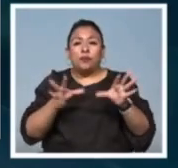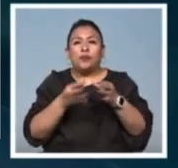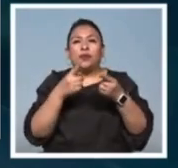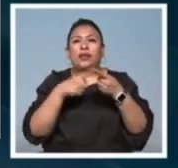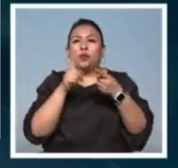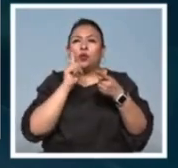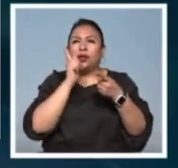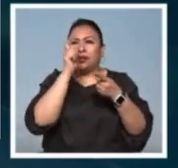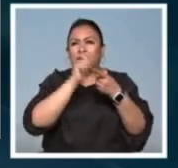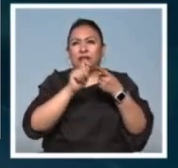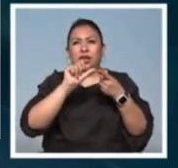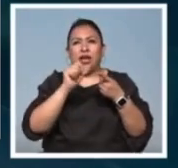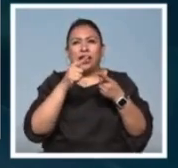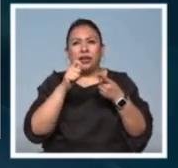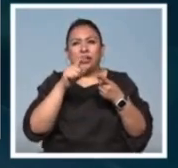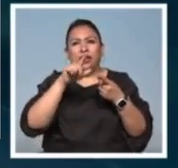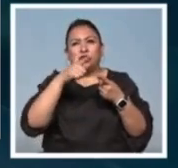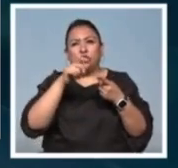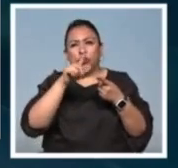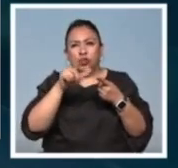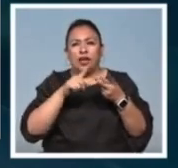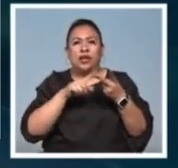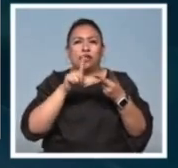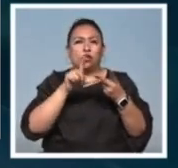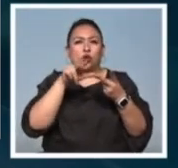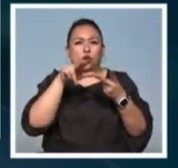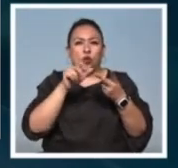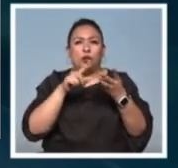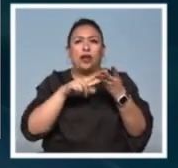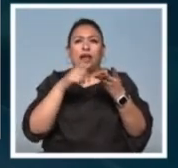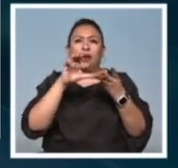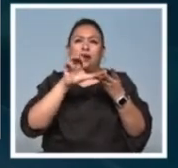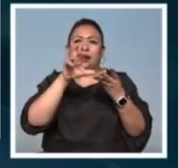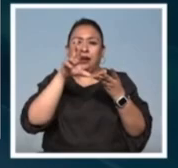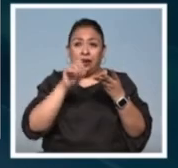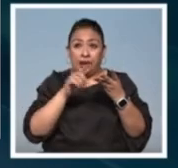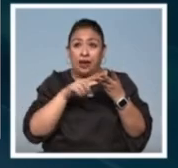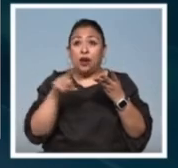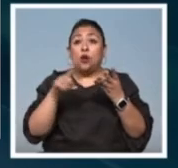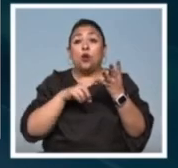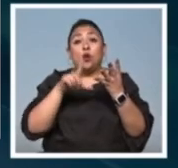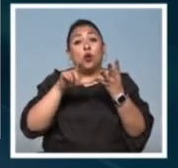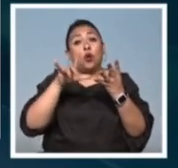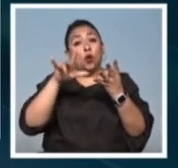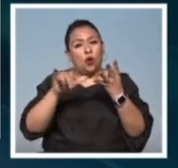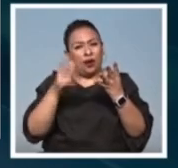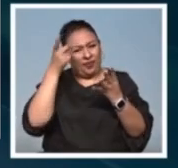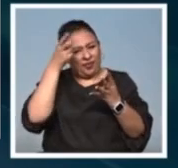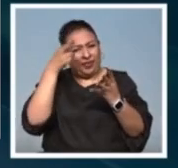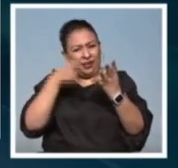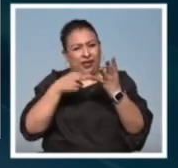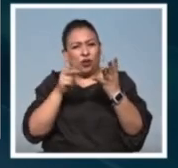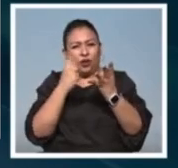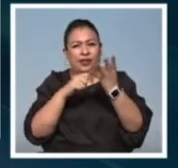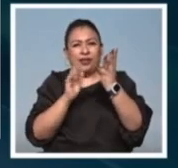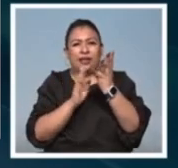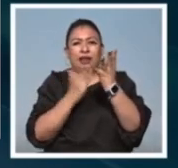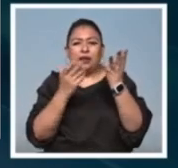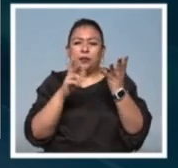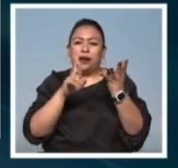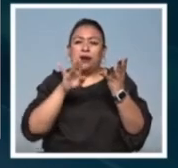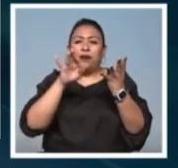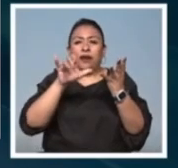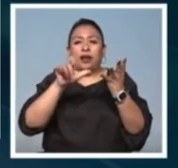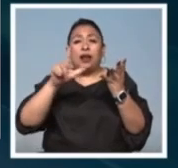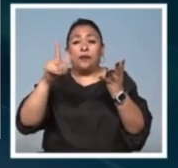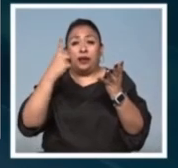por las escritoras Ángeles González Inde, Luna Miguel y Clara Obligado, Lola Larumbe, directora de la librería Rafael Alberti en